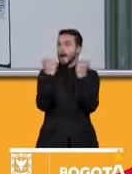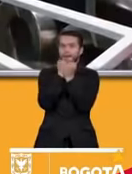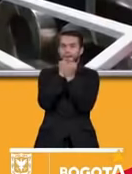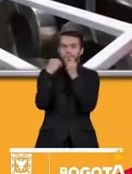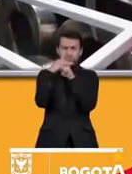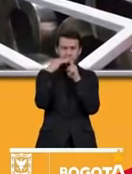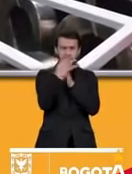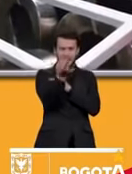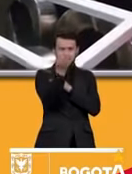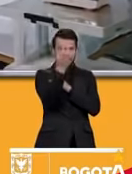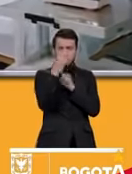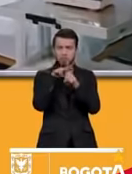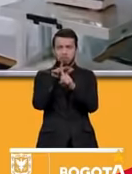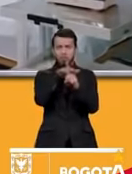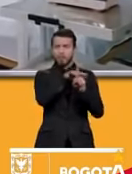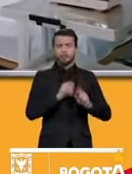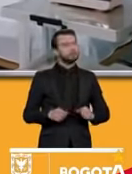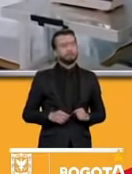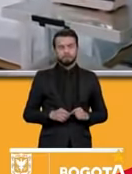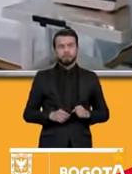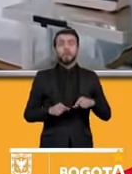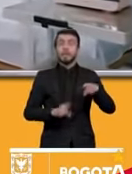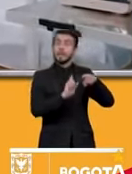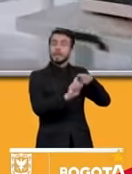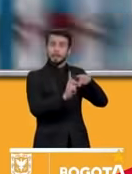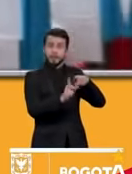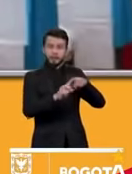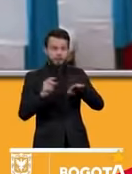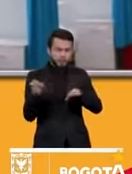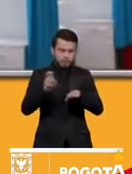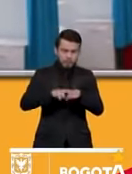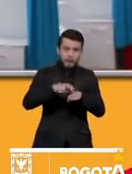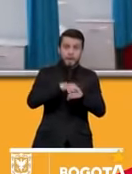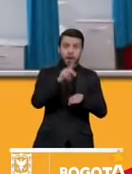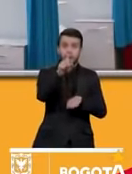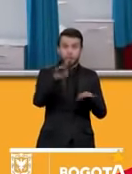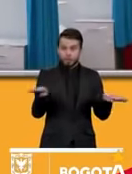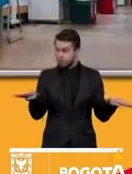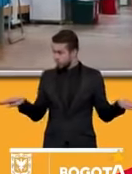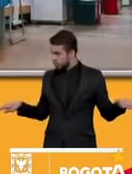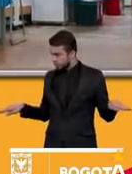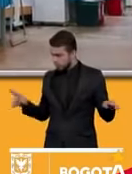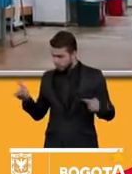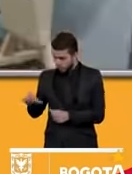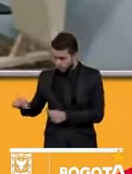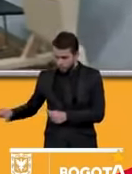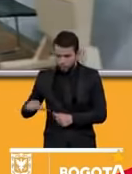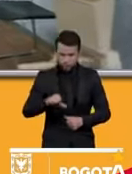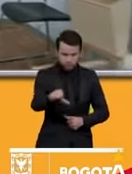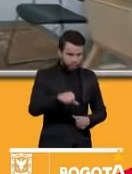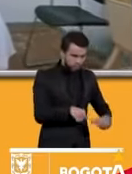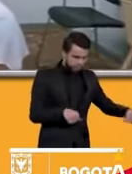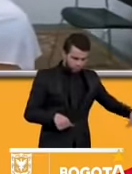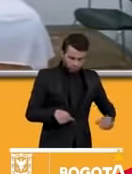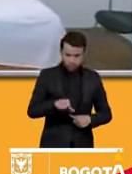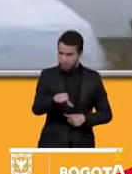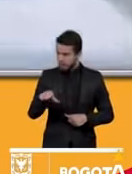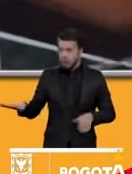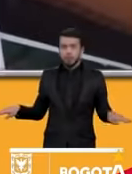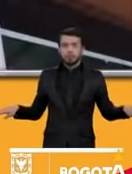capacidad máxima en la que nosotros podemos mantener más de un metro de distancia promedio en estaciones, en ingreso, en buses,